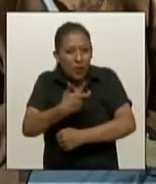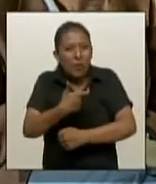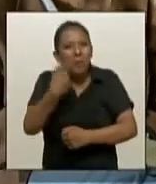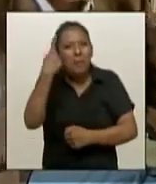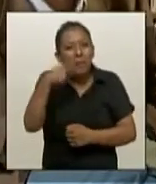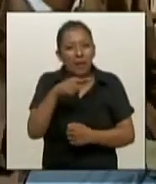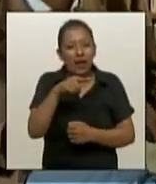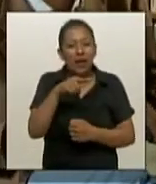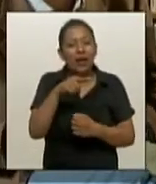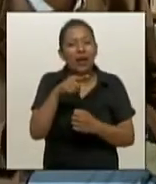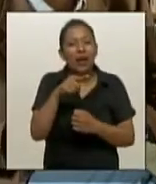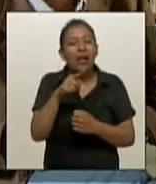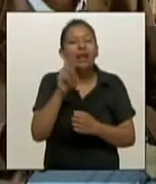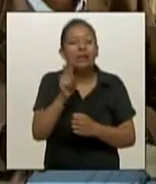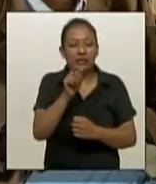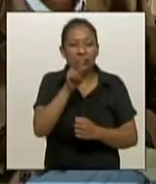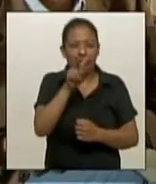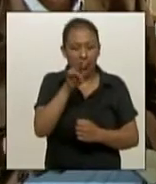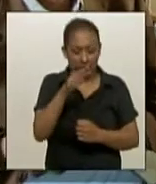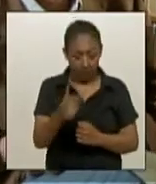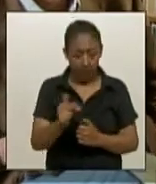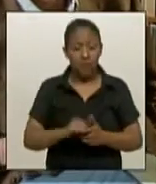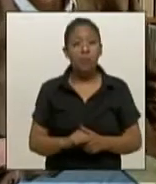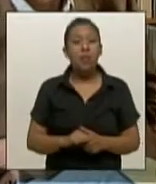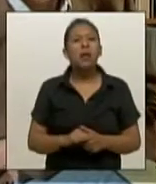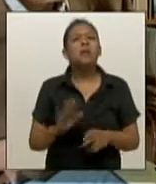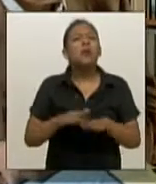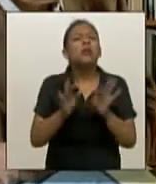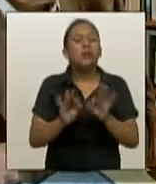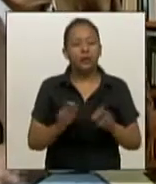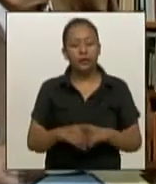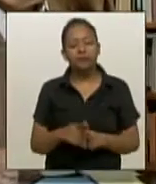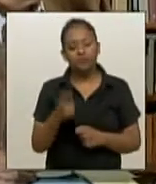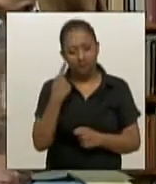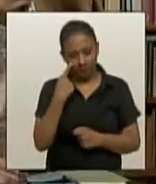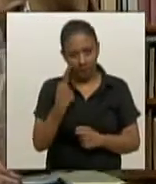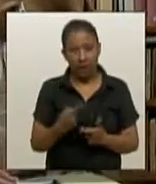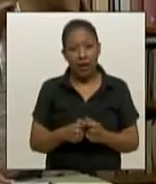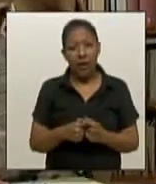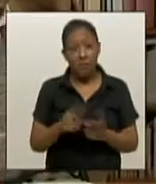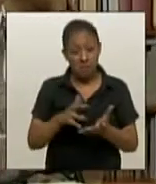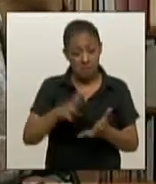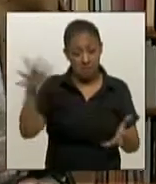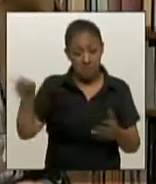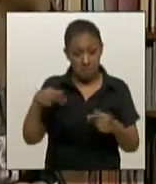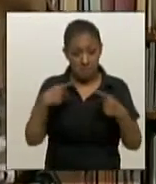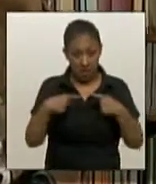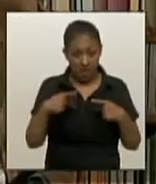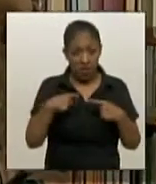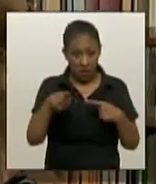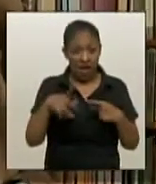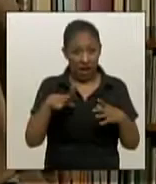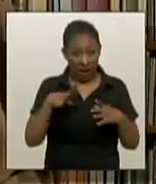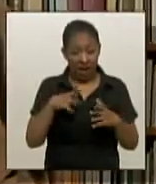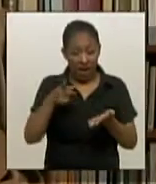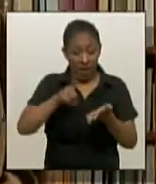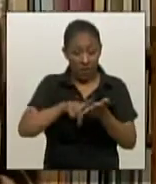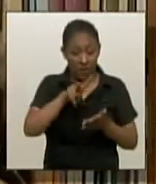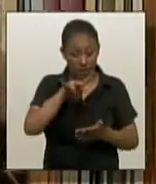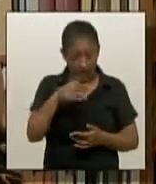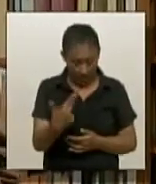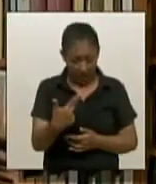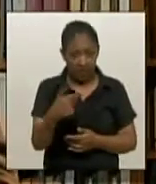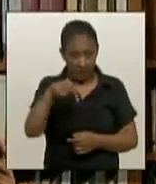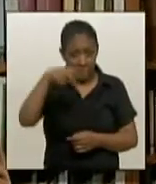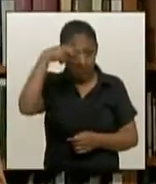ELISA. ¿Por qué es tan importante, Alejandro? Porque fíjate que la mayoría de las personas que viven con VIH en México,